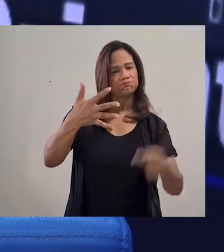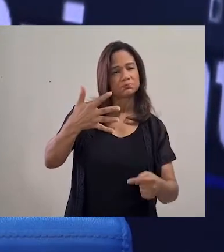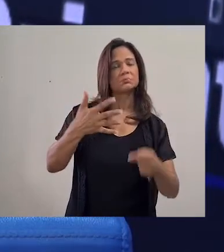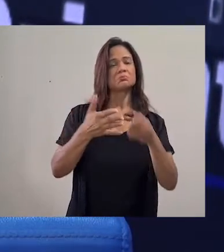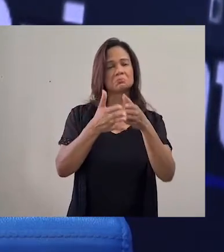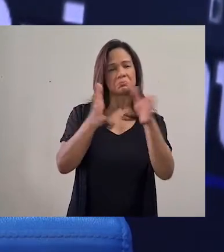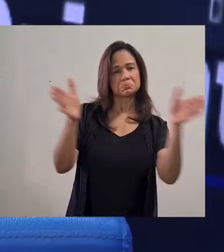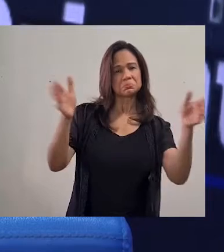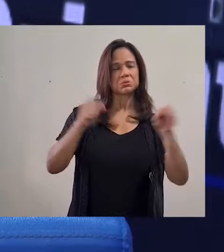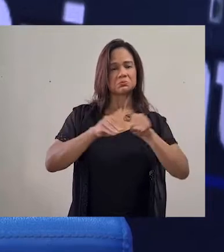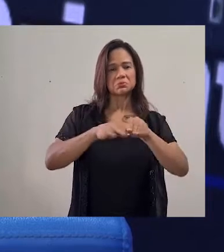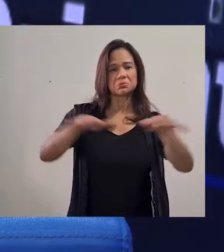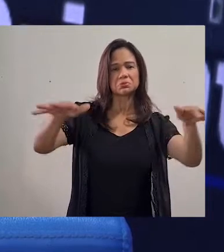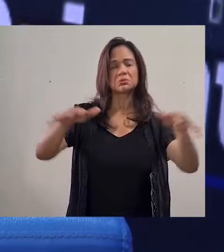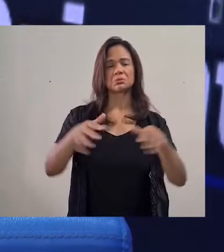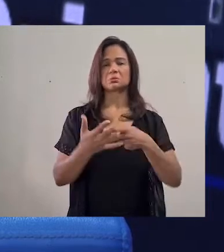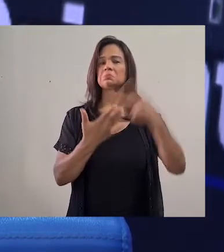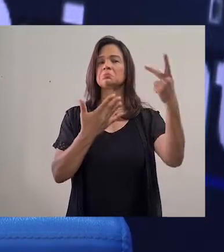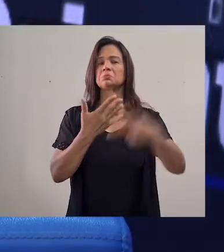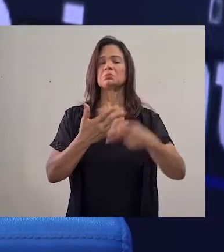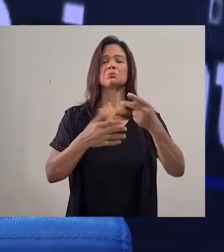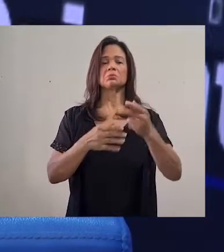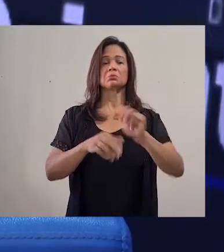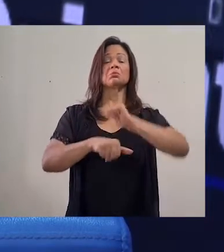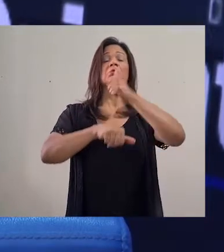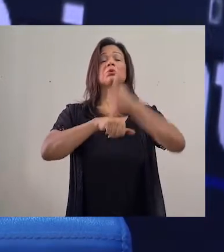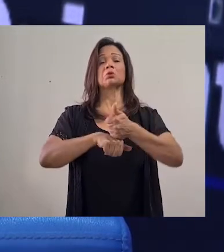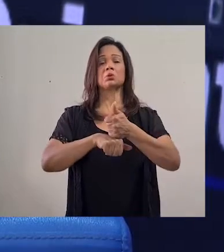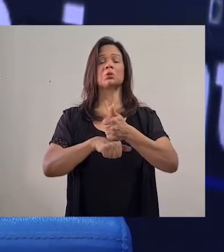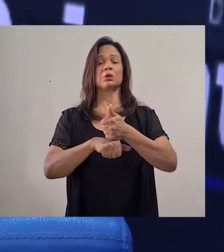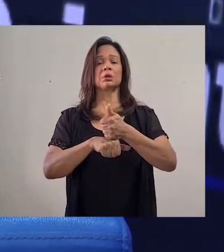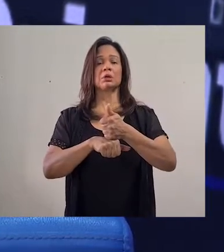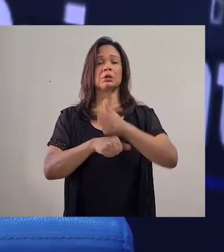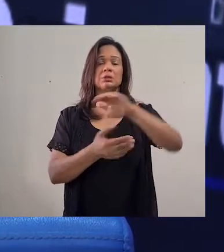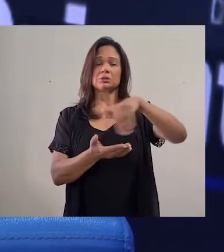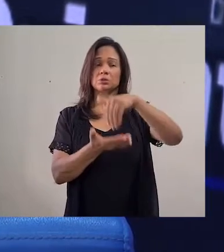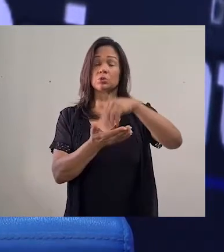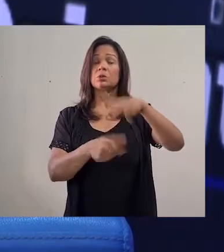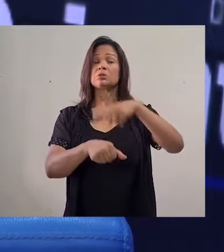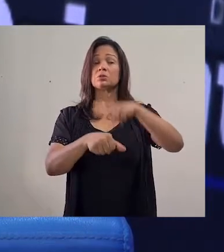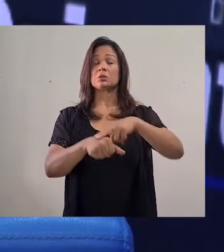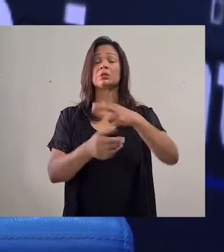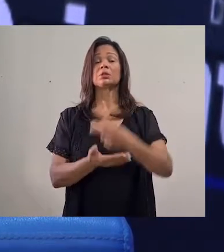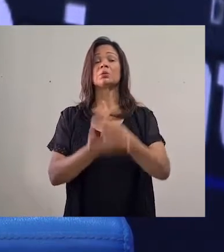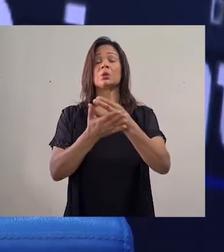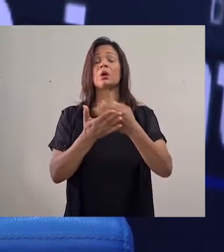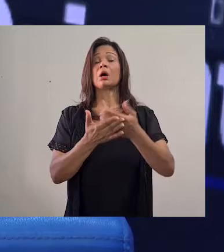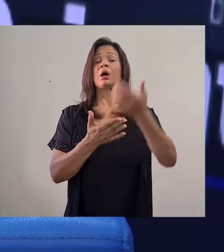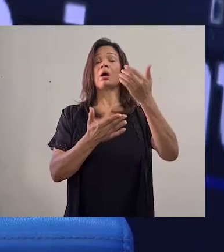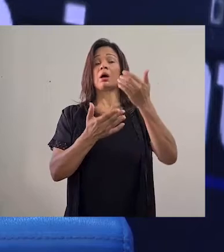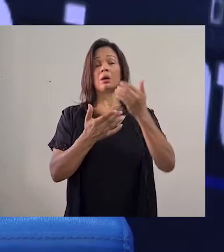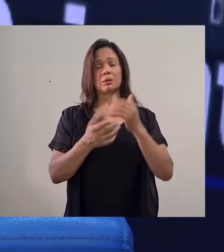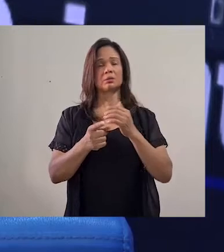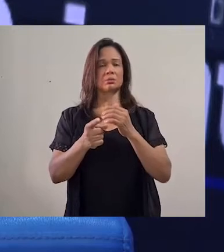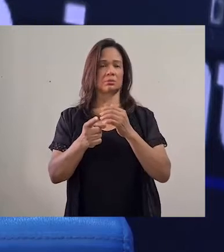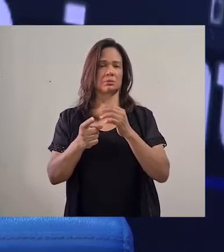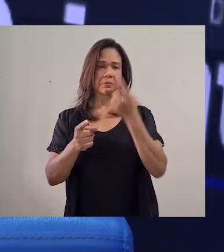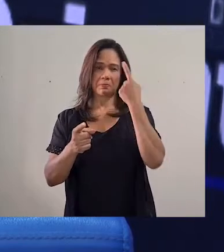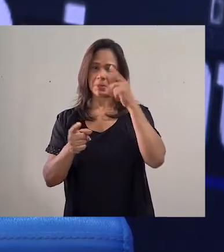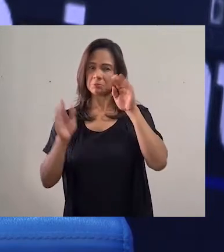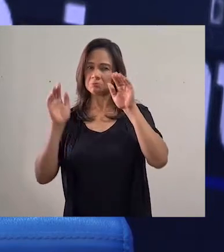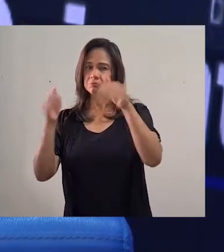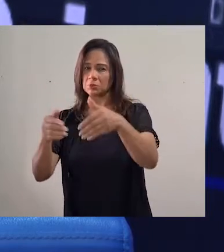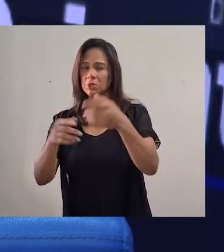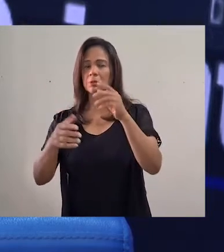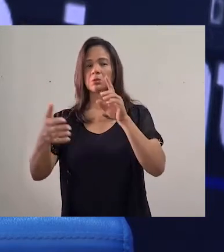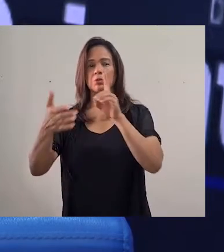así estamos ampliando la cobertura de lo que fue previsto en el Centro Nacional de Recursos, que originalmente solamente